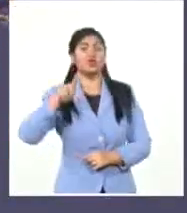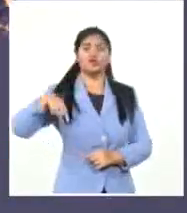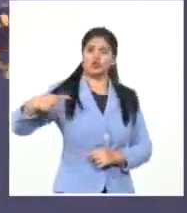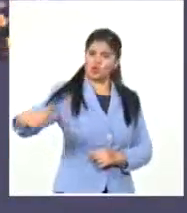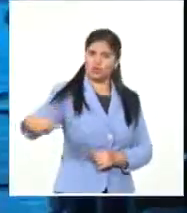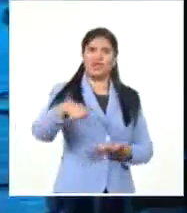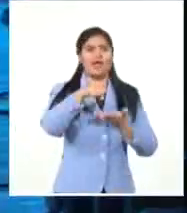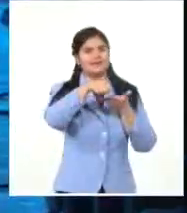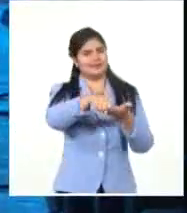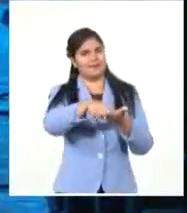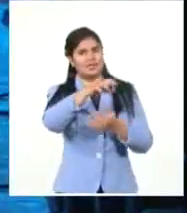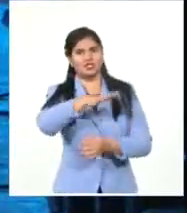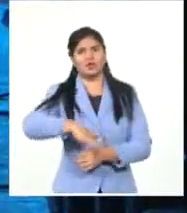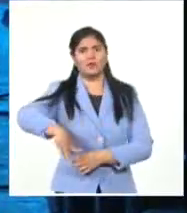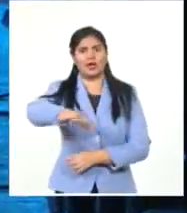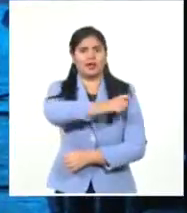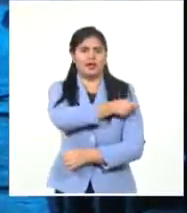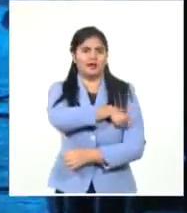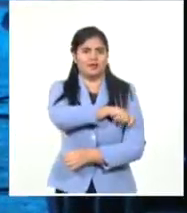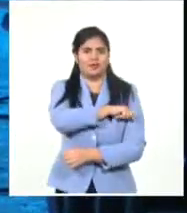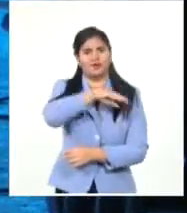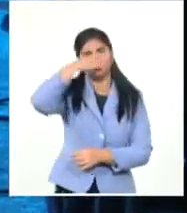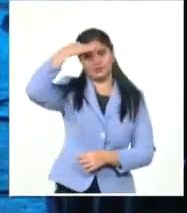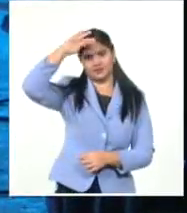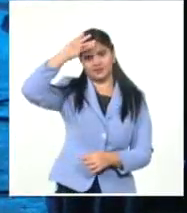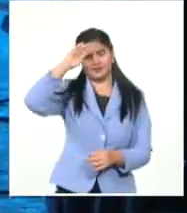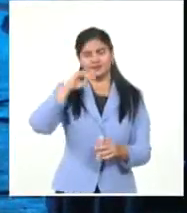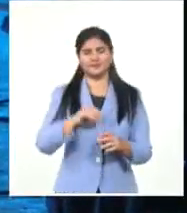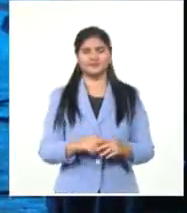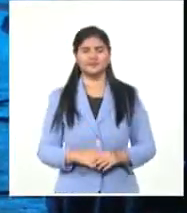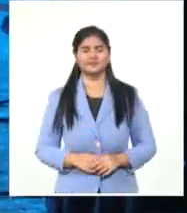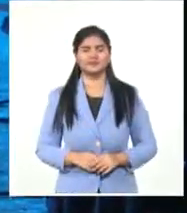de la revolución. Jenny Fleites, Sistema Informativo de la Televisión Cubana.